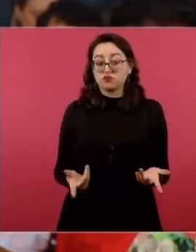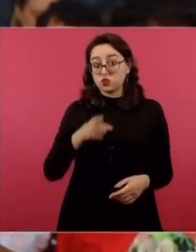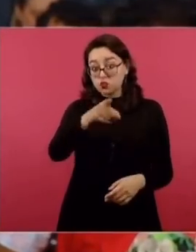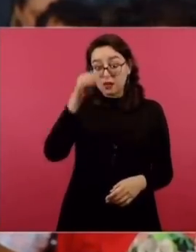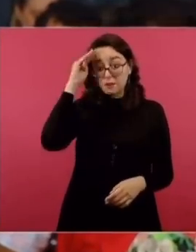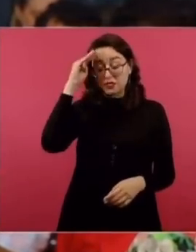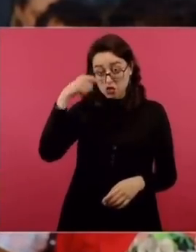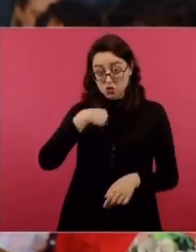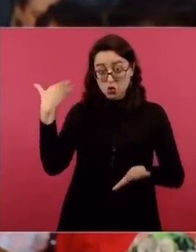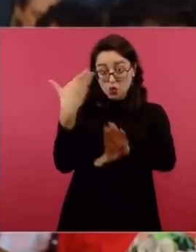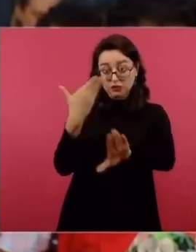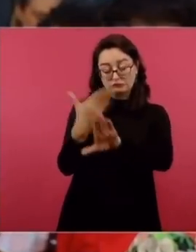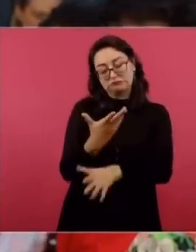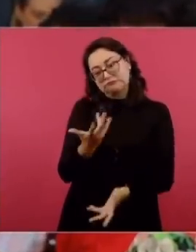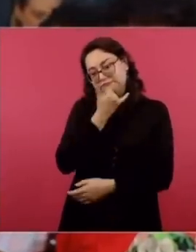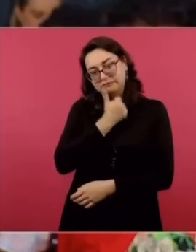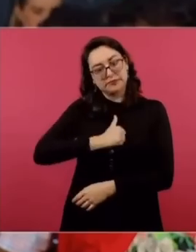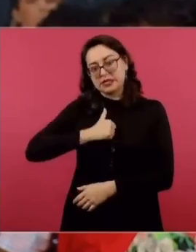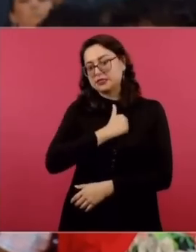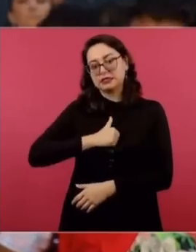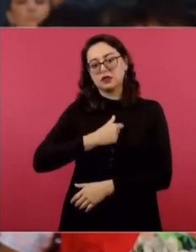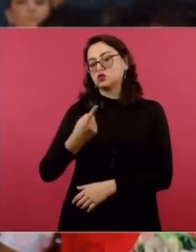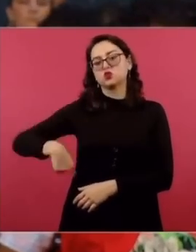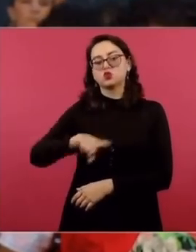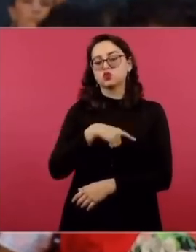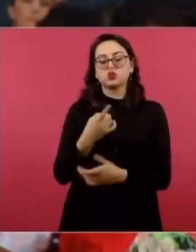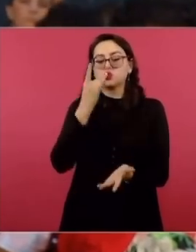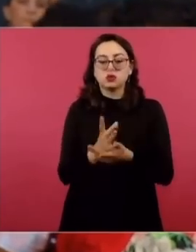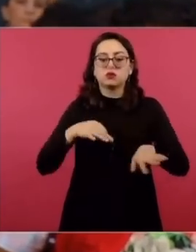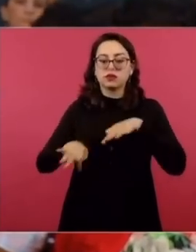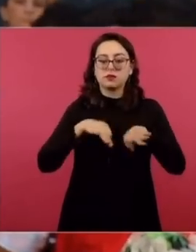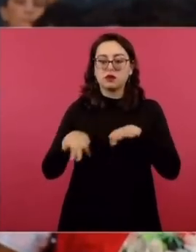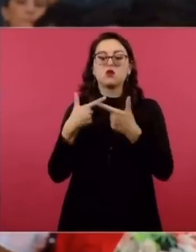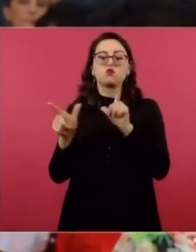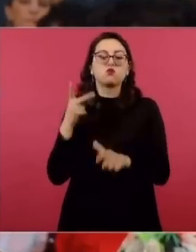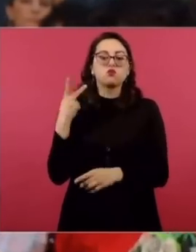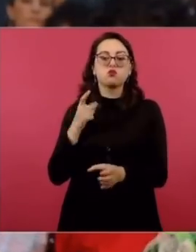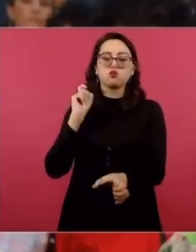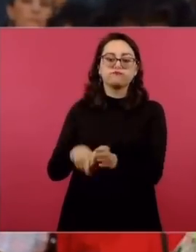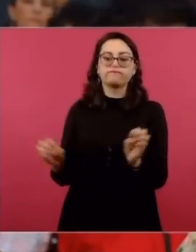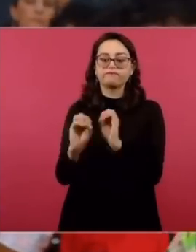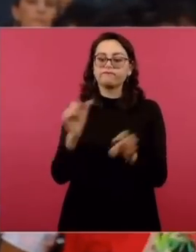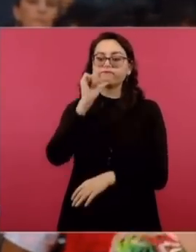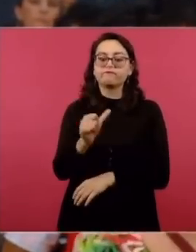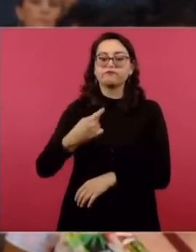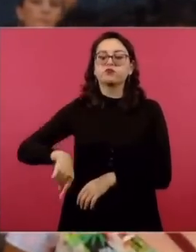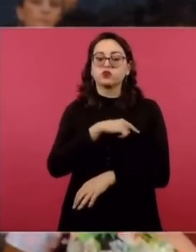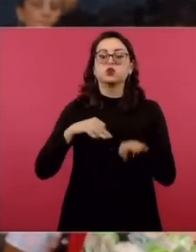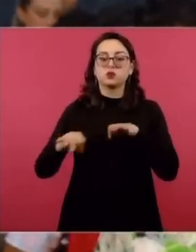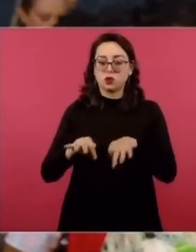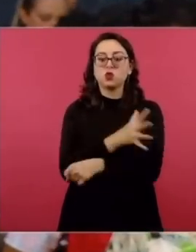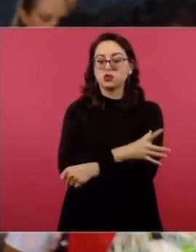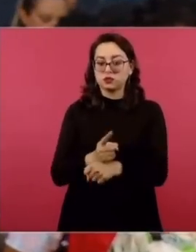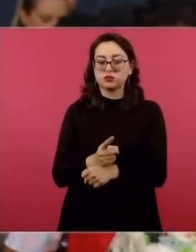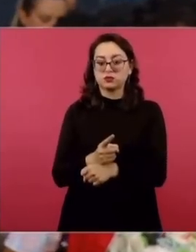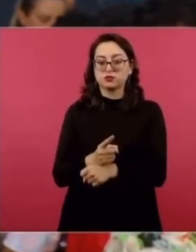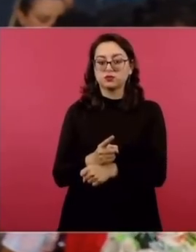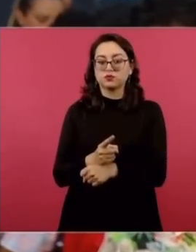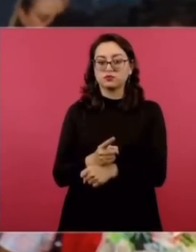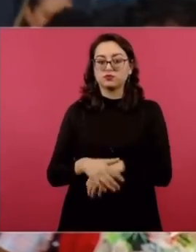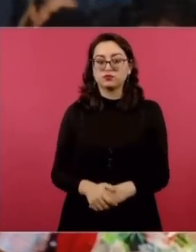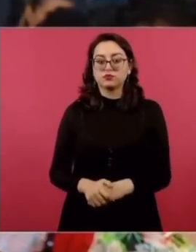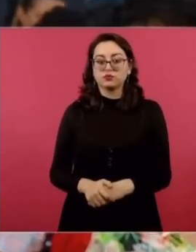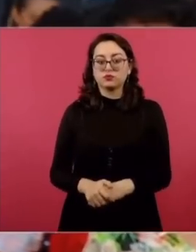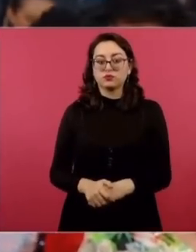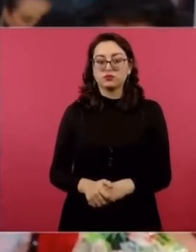adversarios, a quienes estamos haciendo un trabajo y que no estamos en agendas de partidos políticos ni de gobiernos de nada. Estamos haciendo trabajo y somos honestos con nuestro trabajo. Esta es la